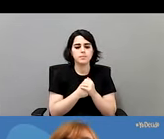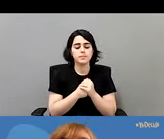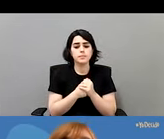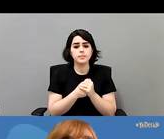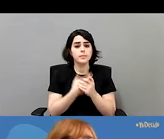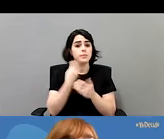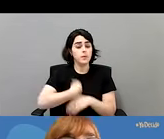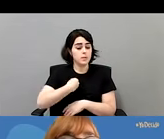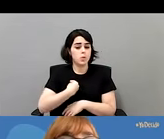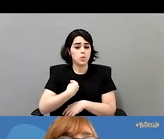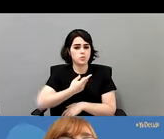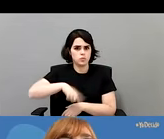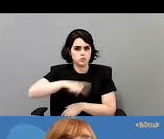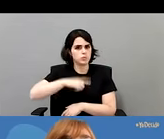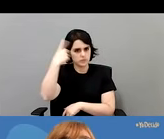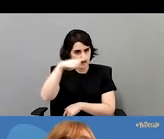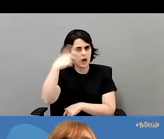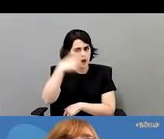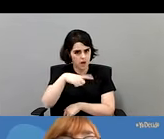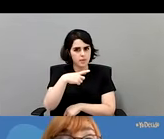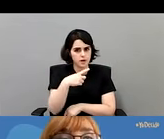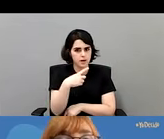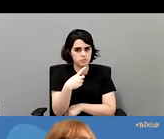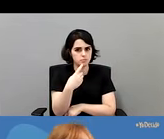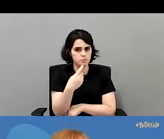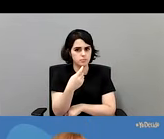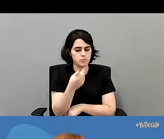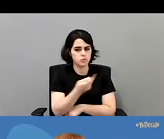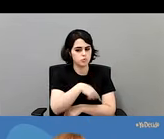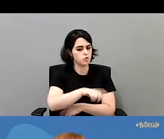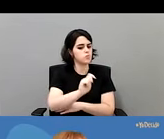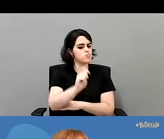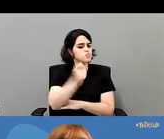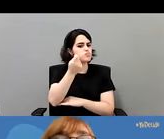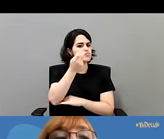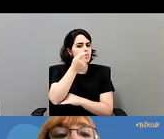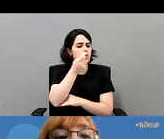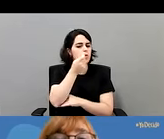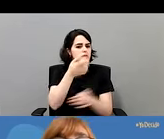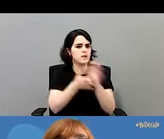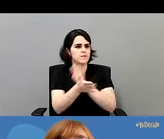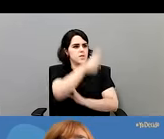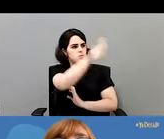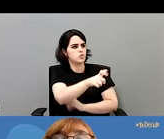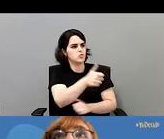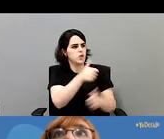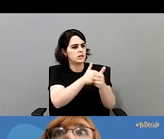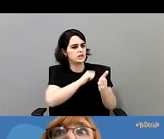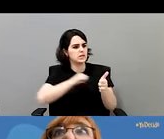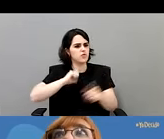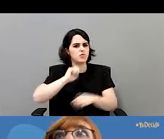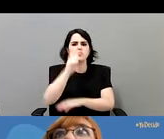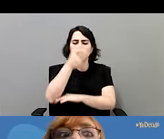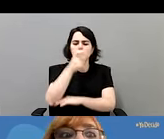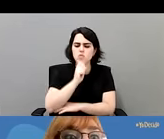Una vez que sabemos esto, ¿y ahora cómo conseguimos tener esa figura de la asistencia personal?